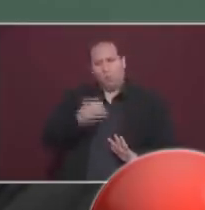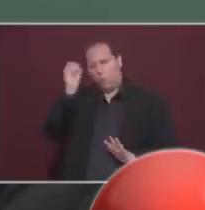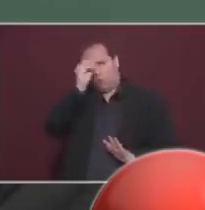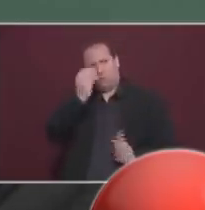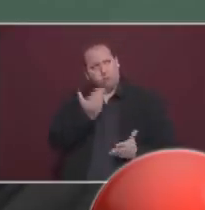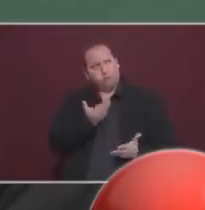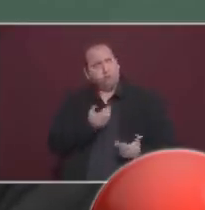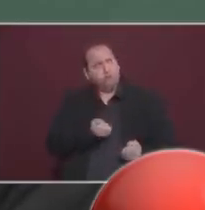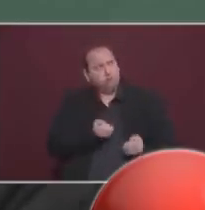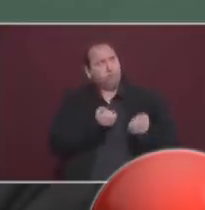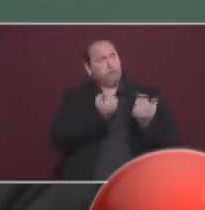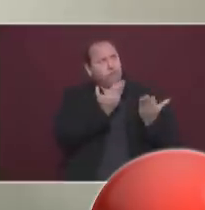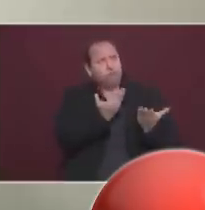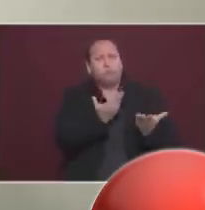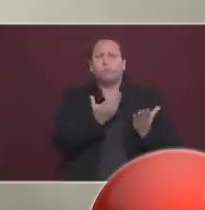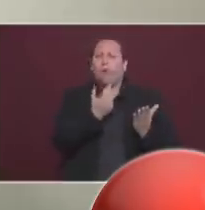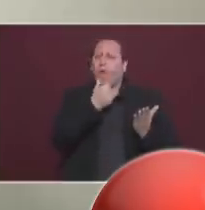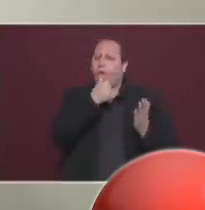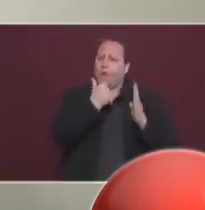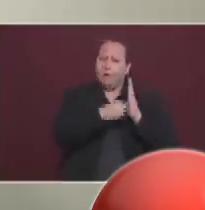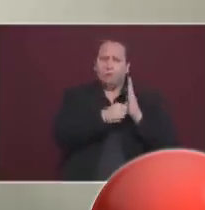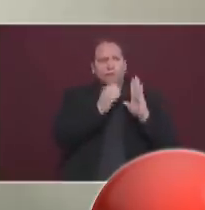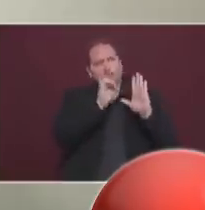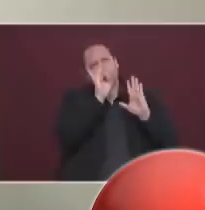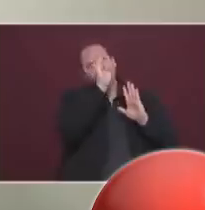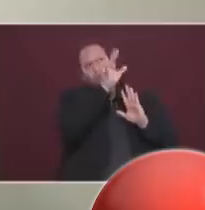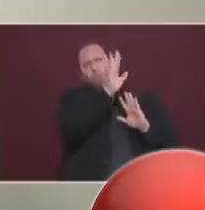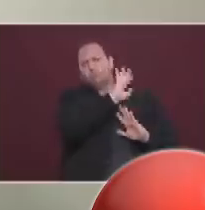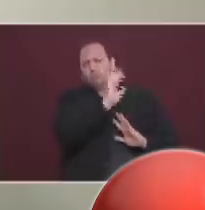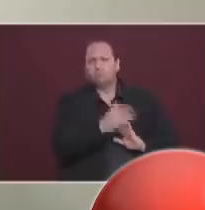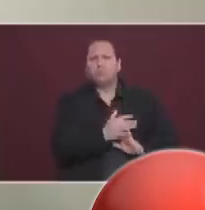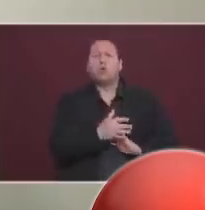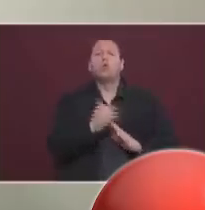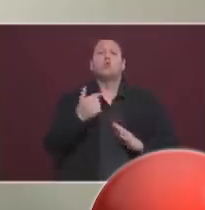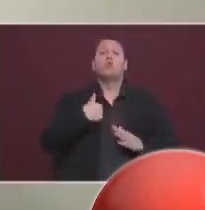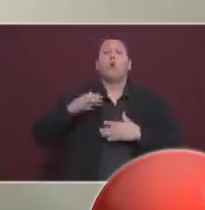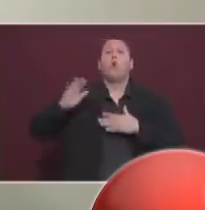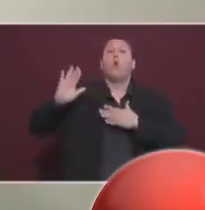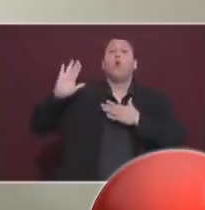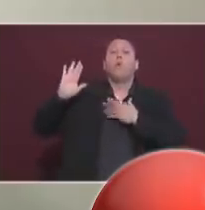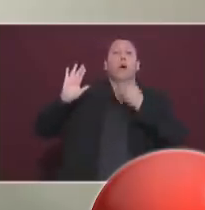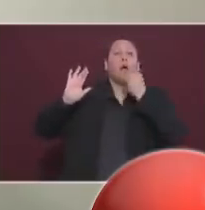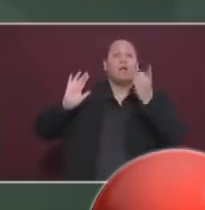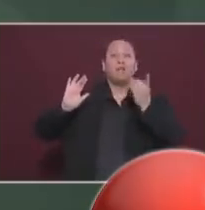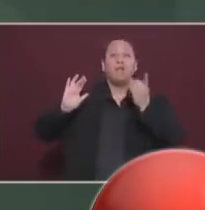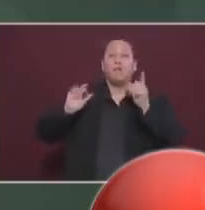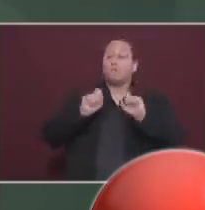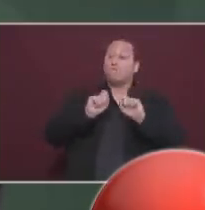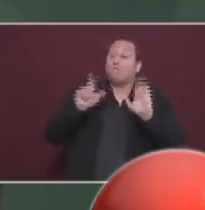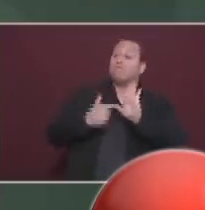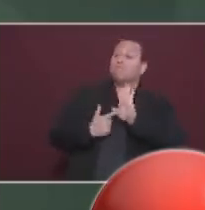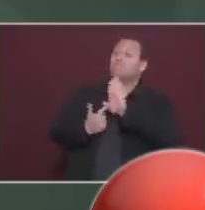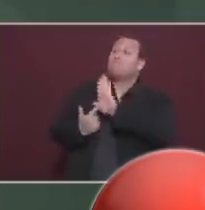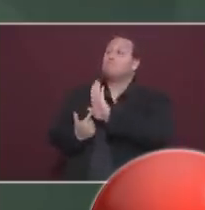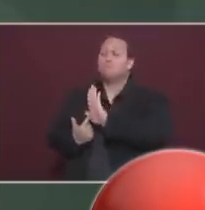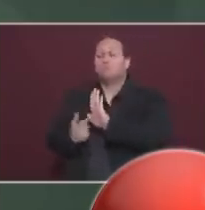entregamos las cartas, hice el compromiso de que no las íbamos a publicar.